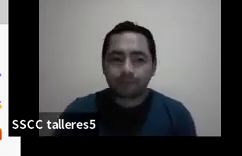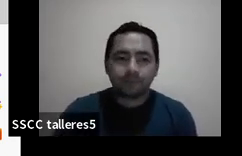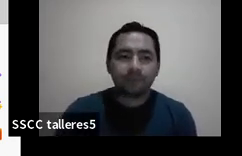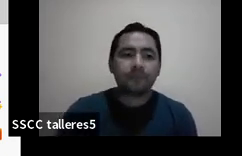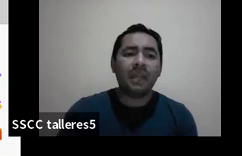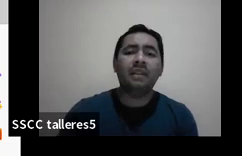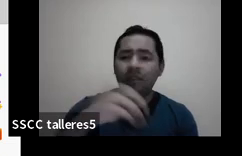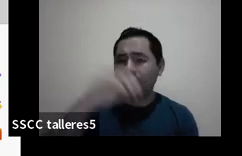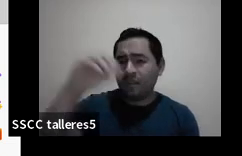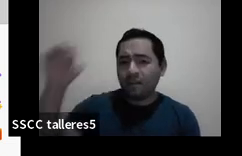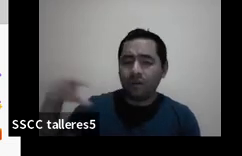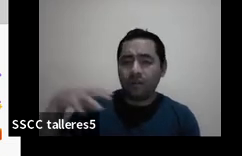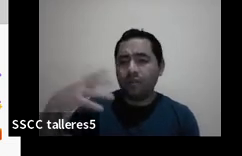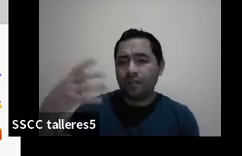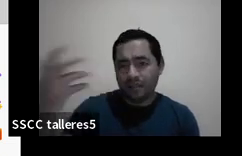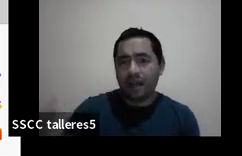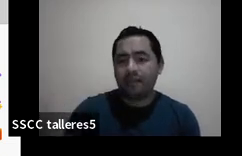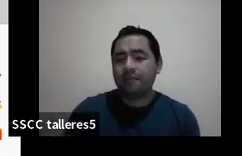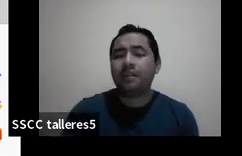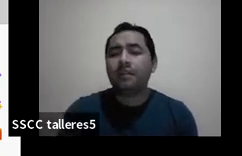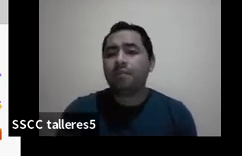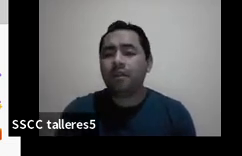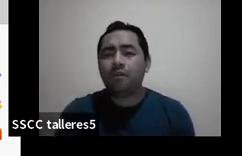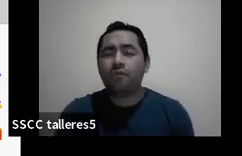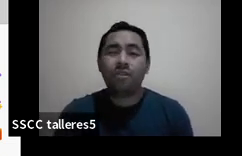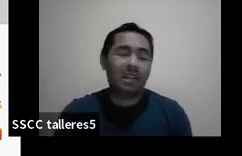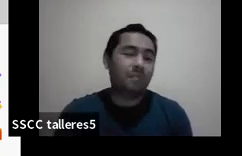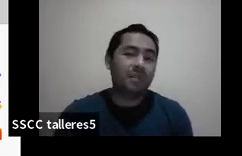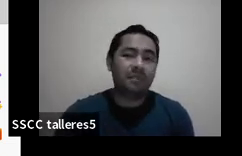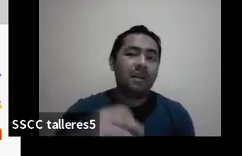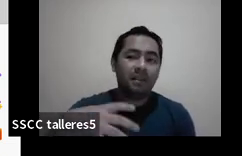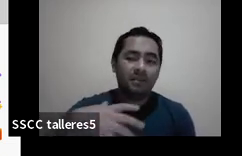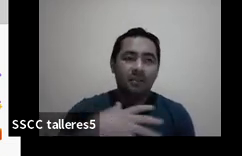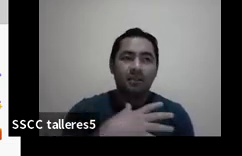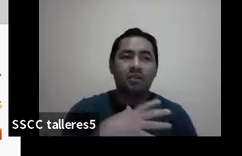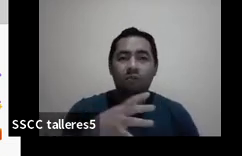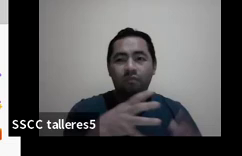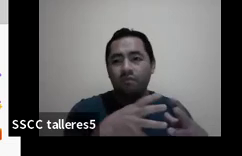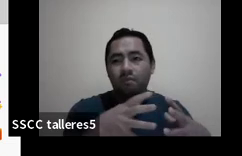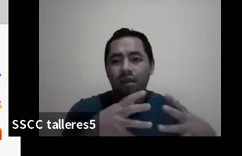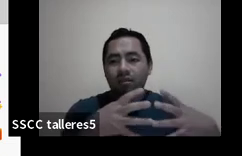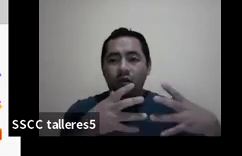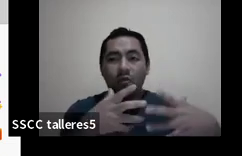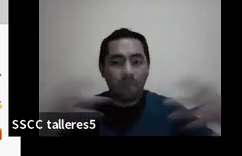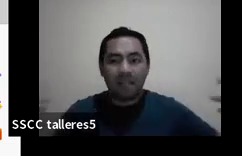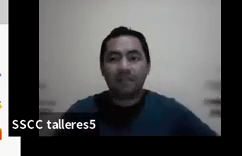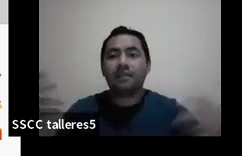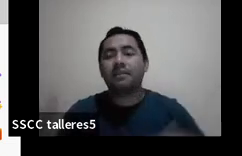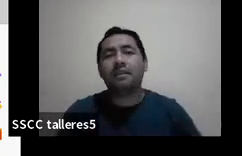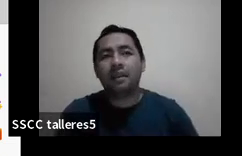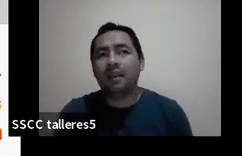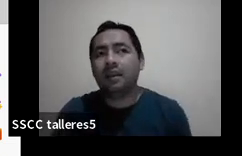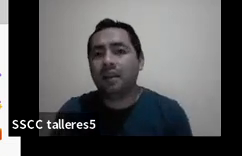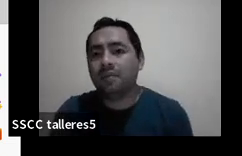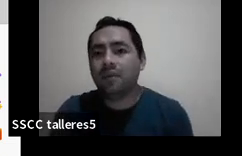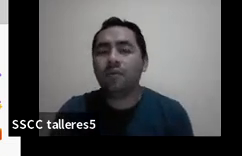Bien, entiendo que en algunas ciudades hay, pero una de las principales y creo más